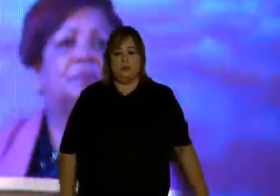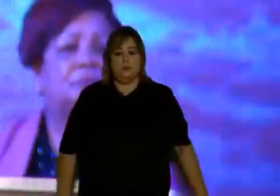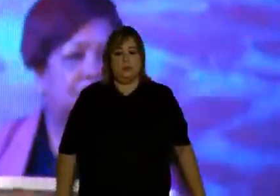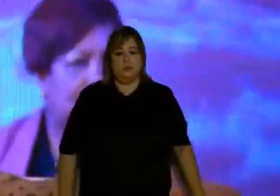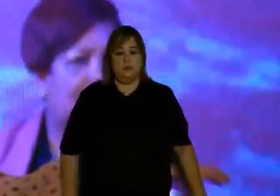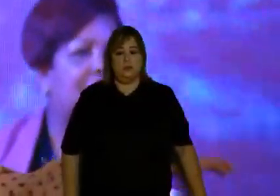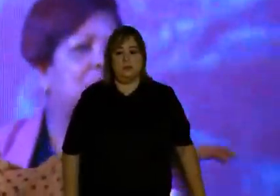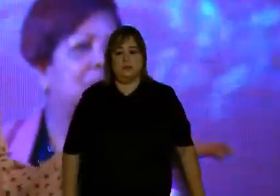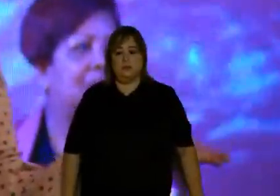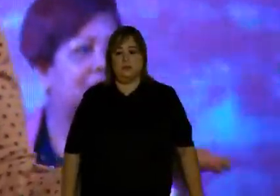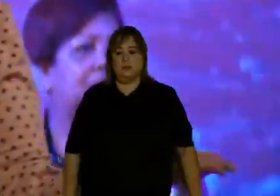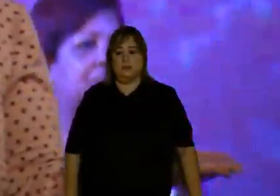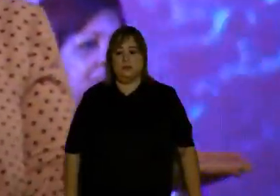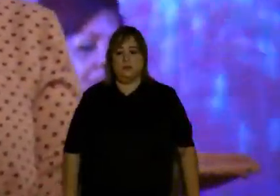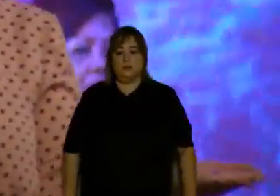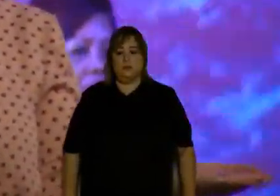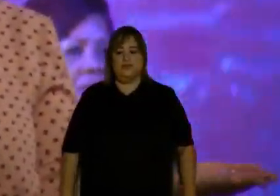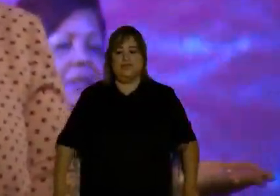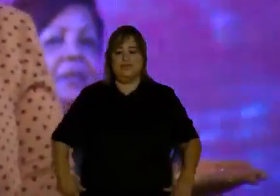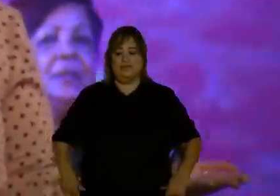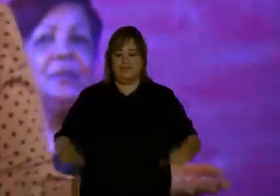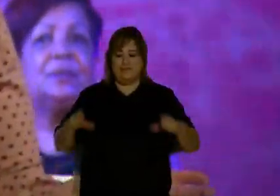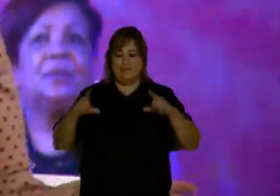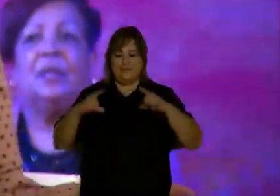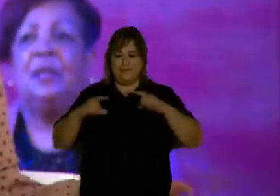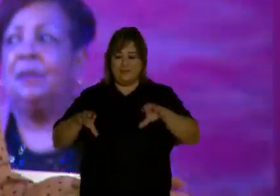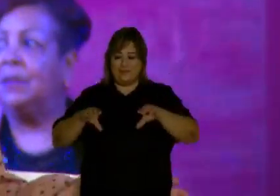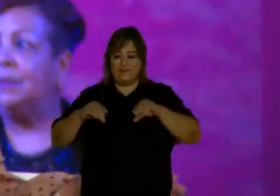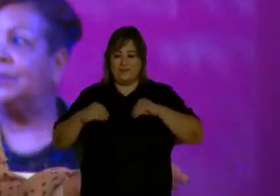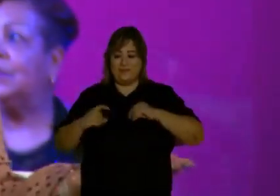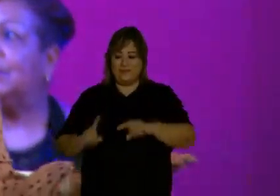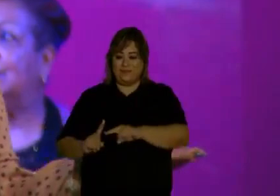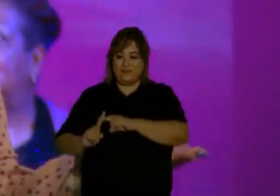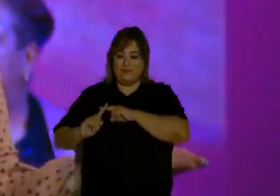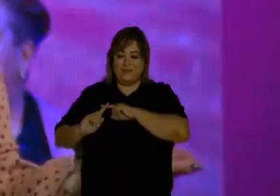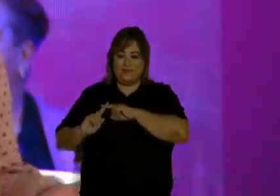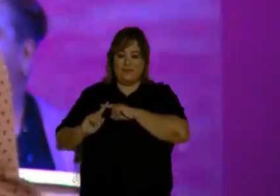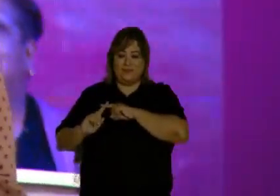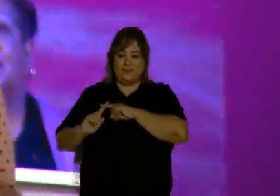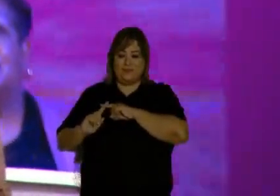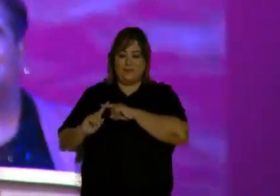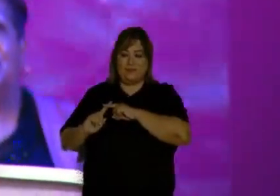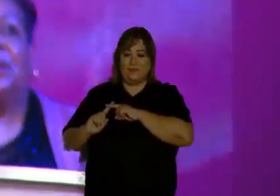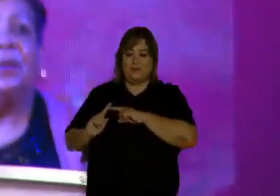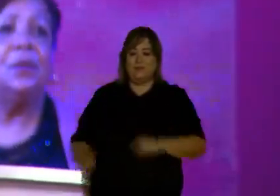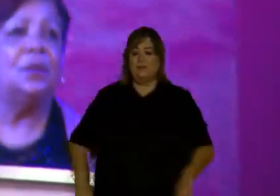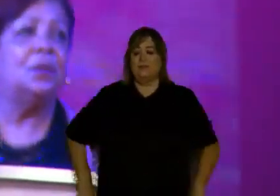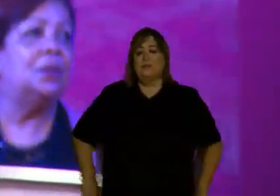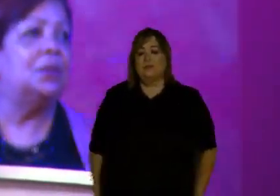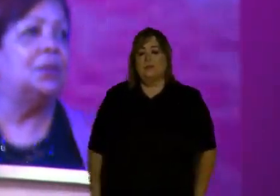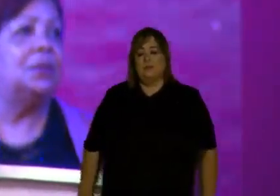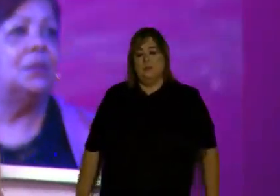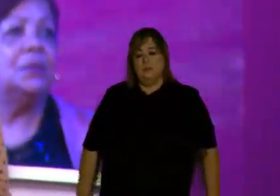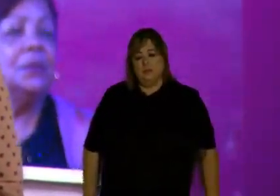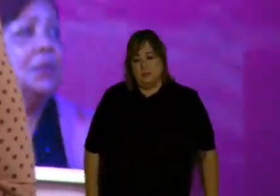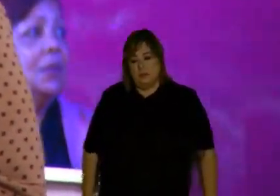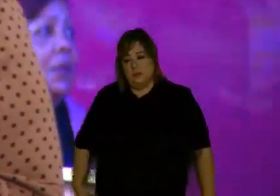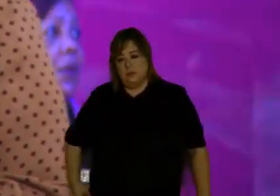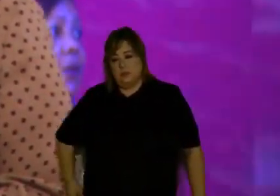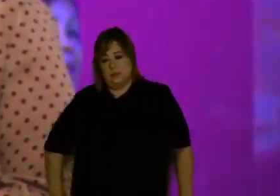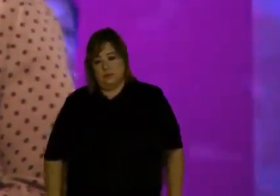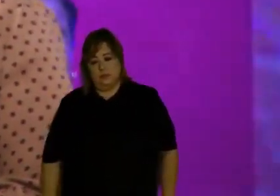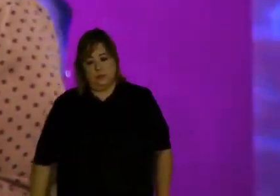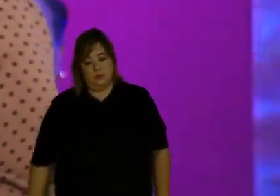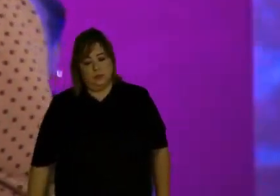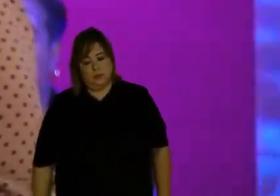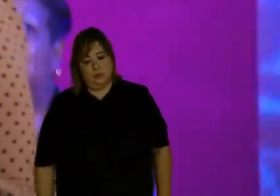Oh, vida para Cristo. Sé mi fuerza, oh Dios.